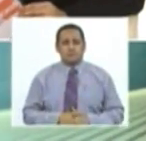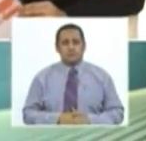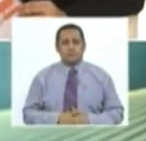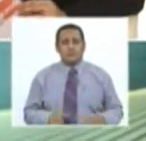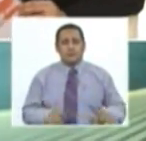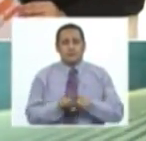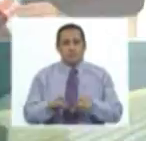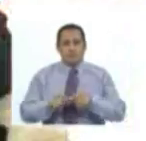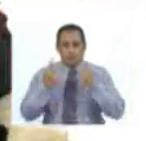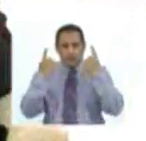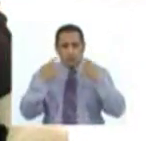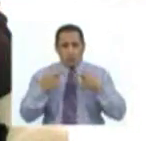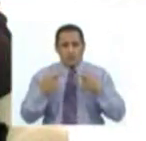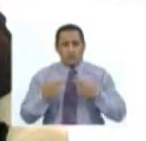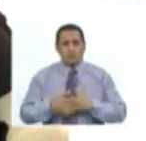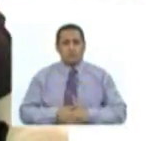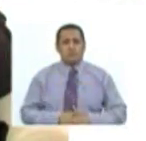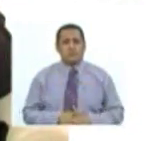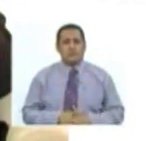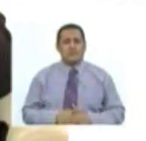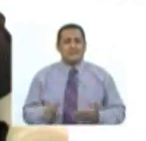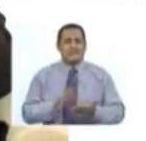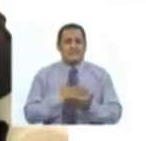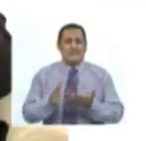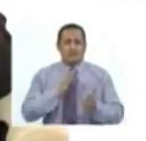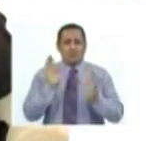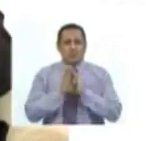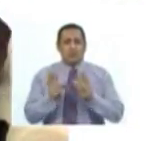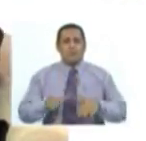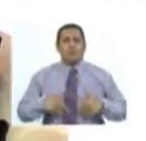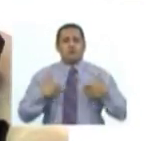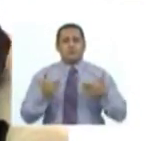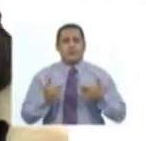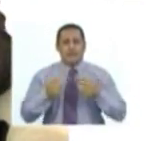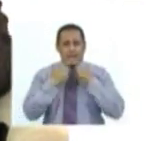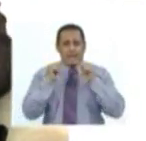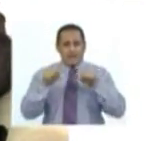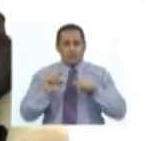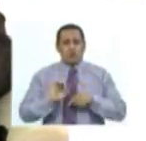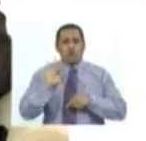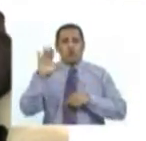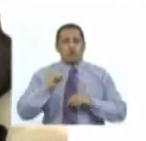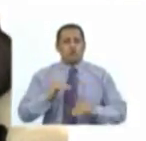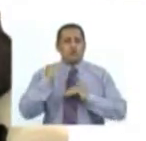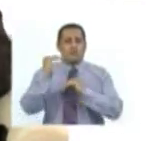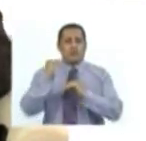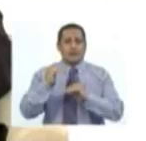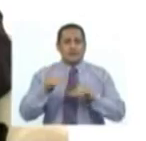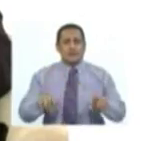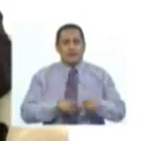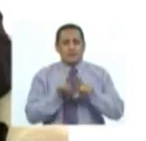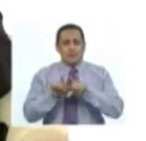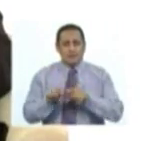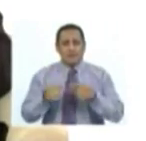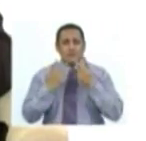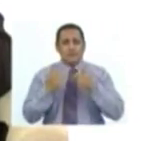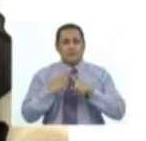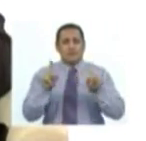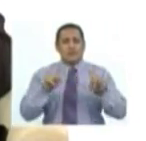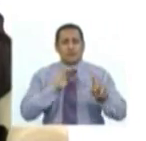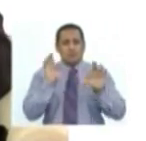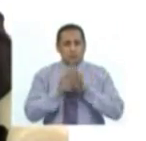En definitiva, ni siquiera se le dio la posibilidad, pero este es otro aspecto. Otro aspecto. Es otro aspecto